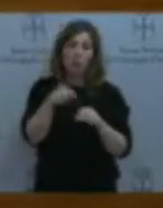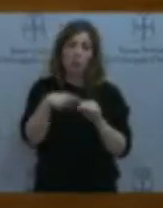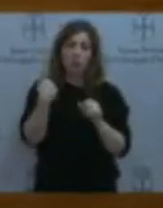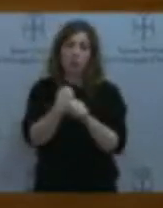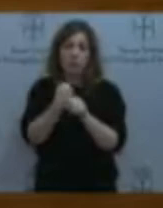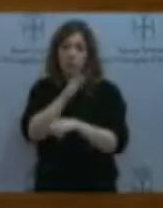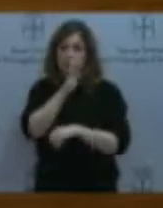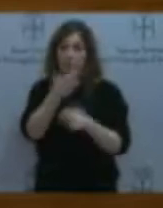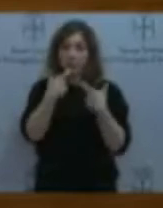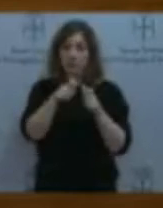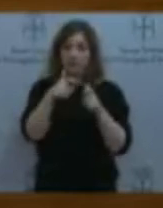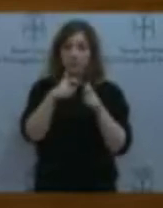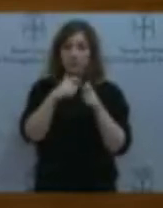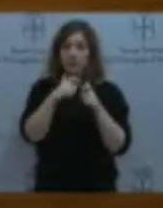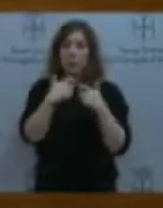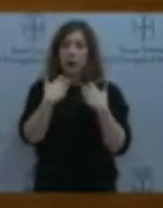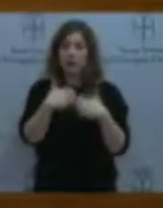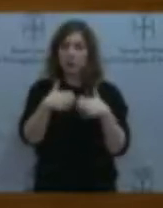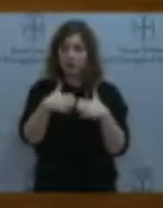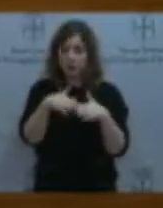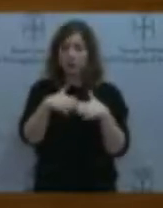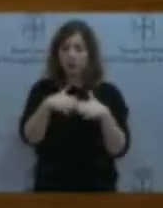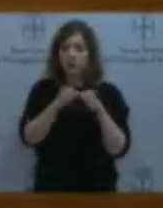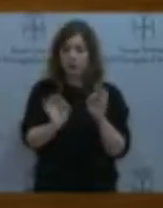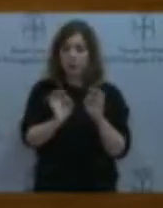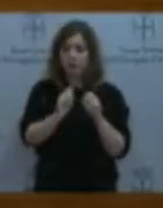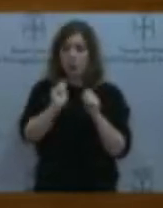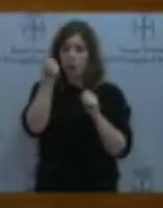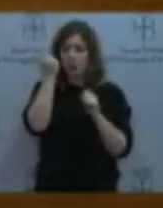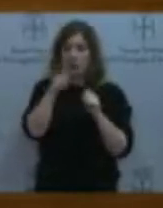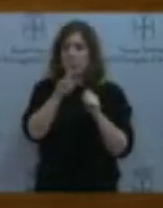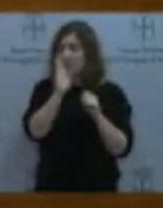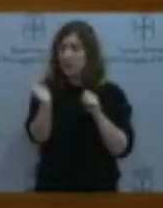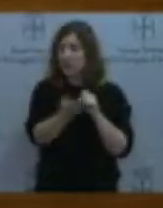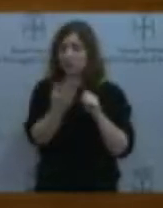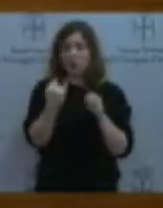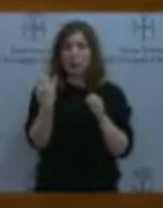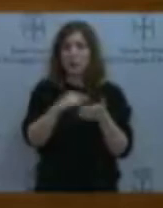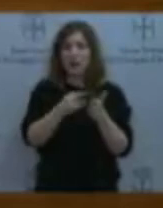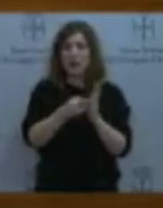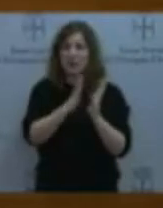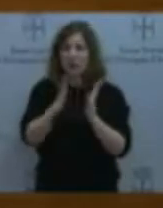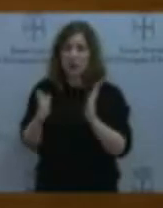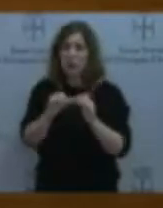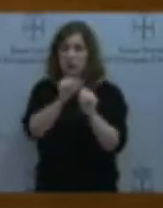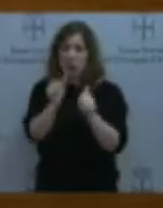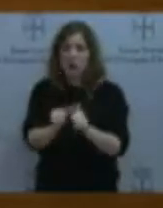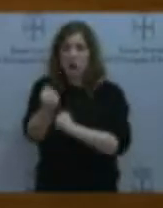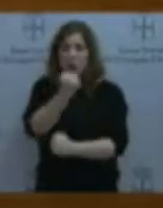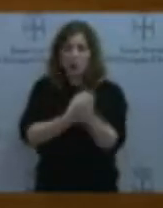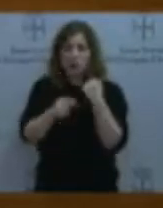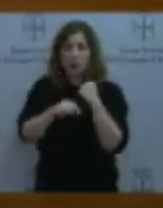las térmicas, más luego los indirectos, es que haya una planificación, un modelo económico y